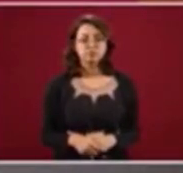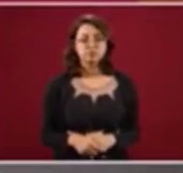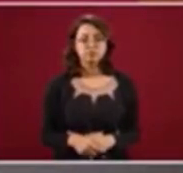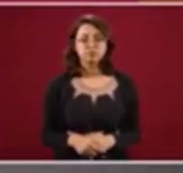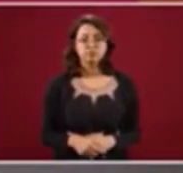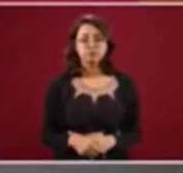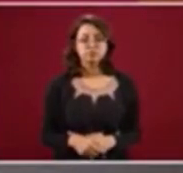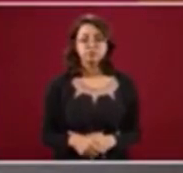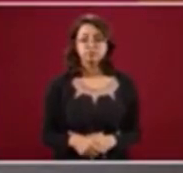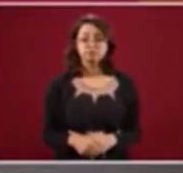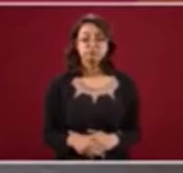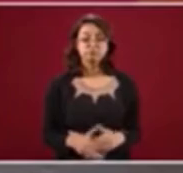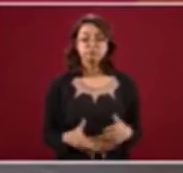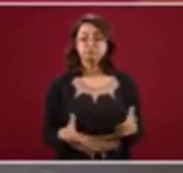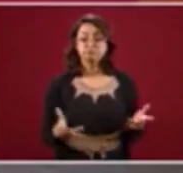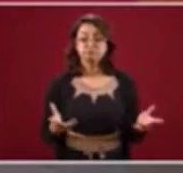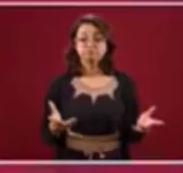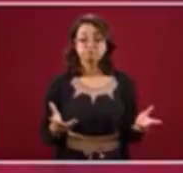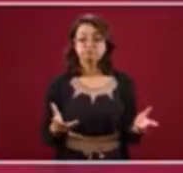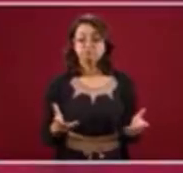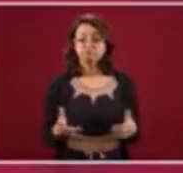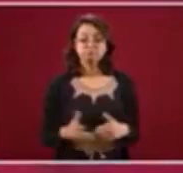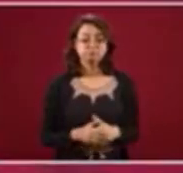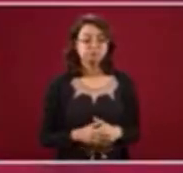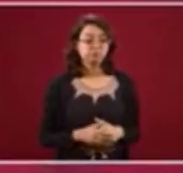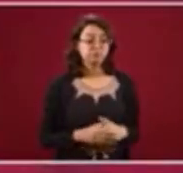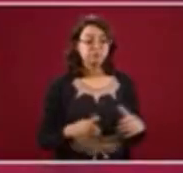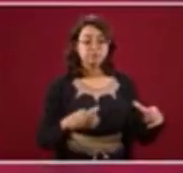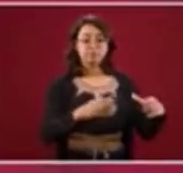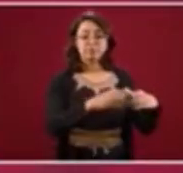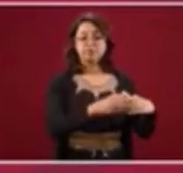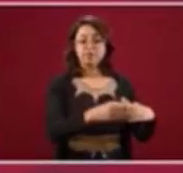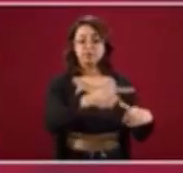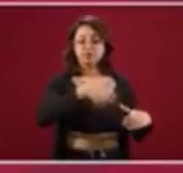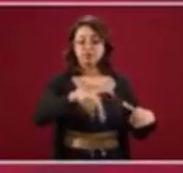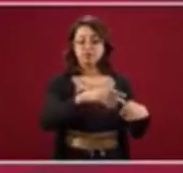Fueron seguidores sus antepasados